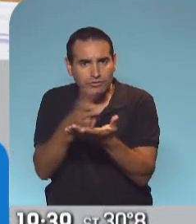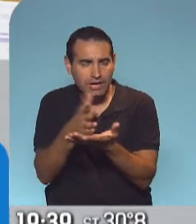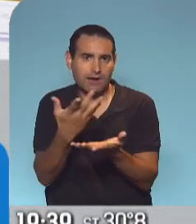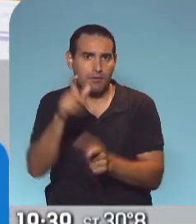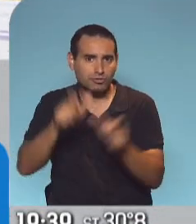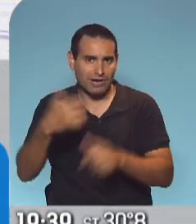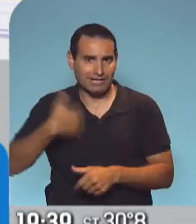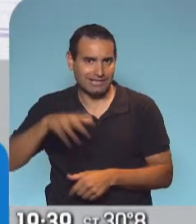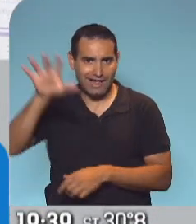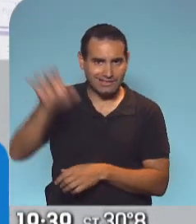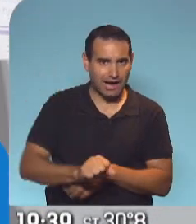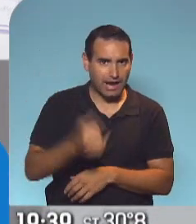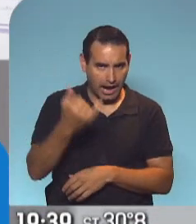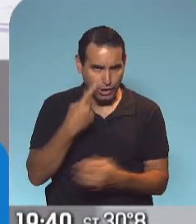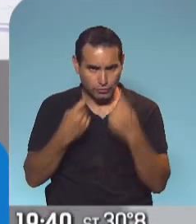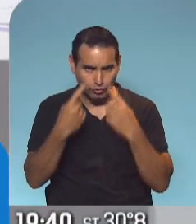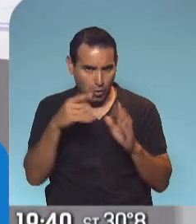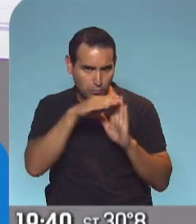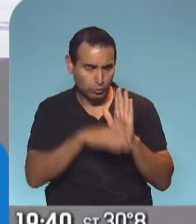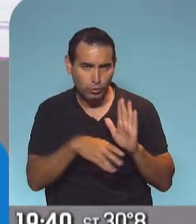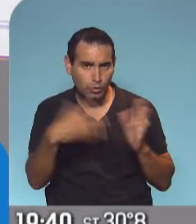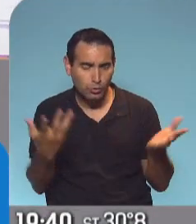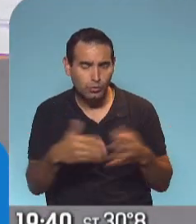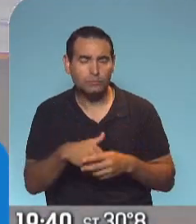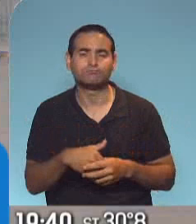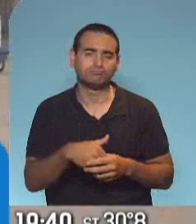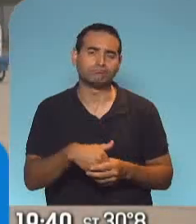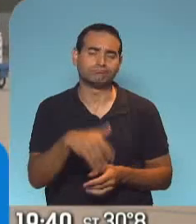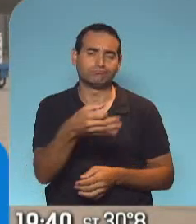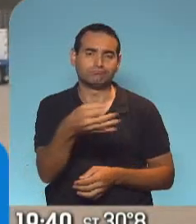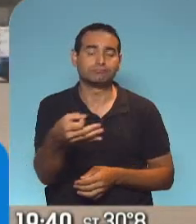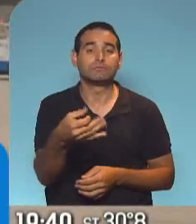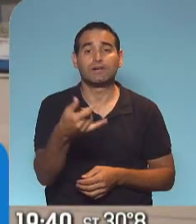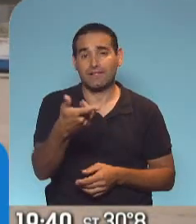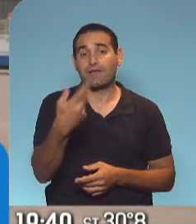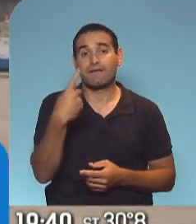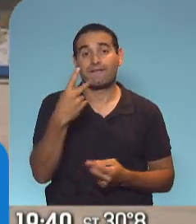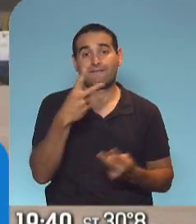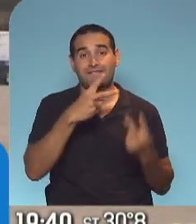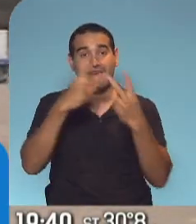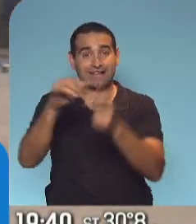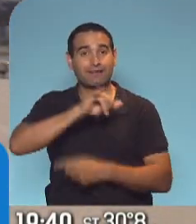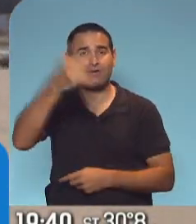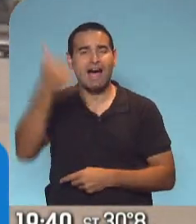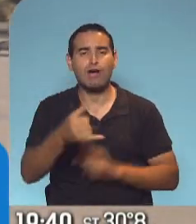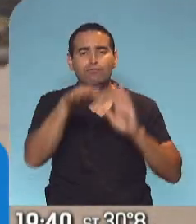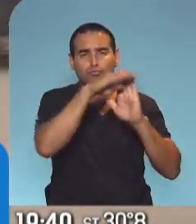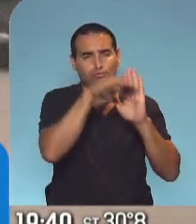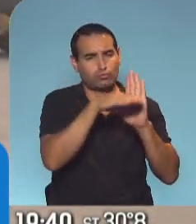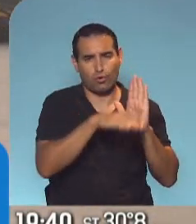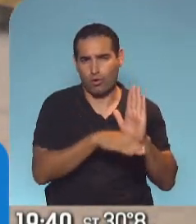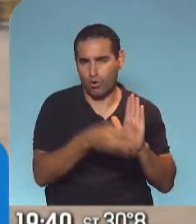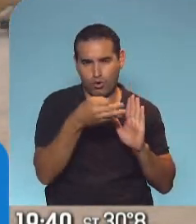a esos argentinos que están viniendo de la zona del conflicto? Sí, estas operaciones tienen todo un protocolo de